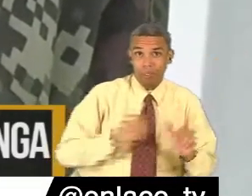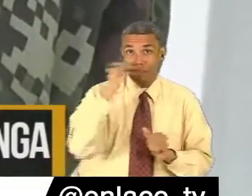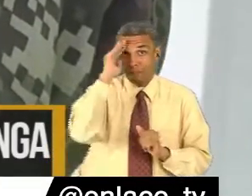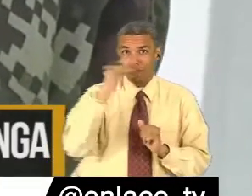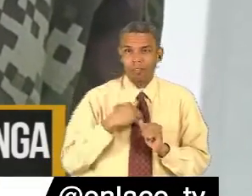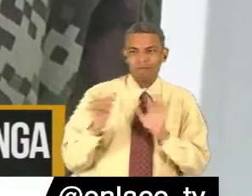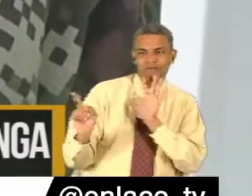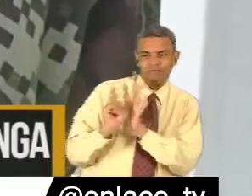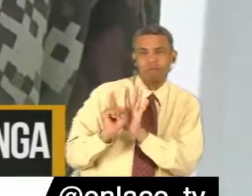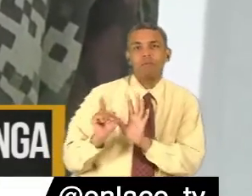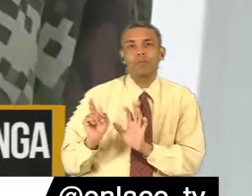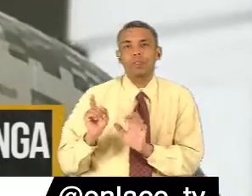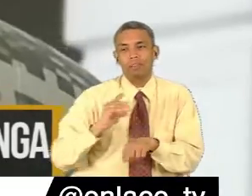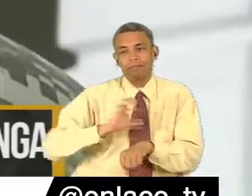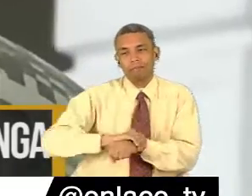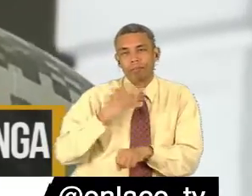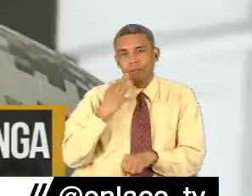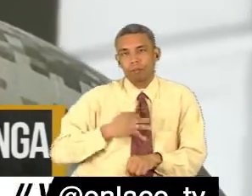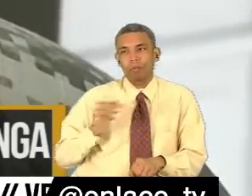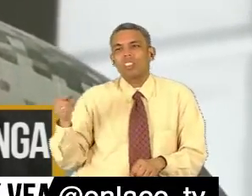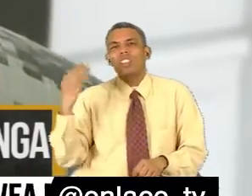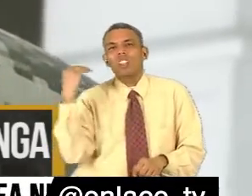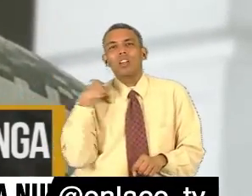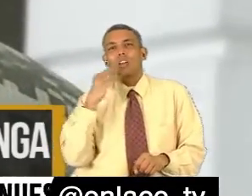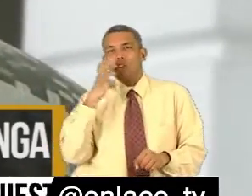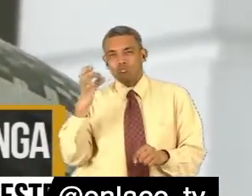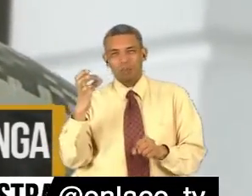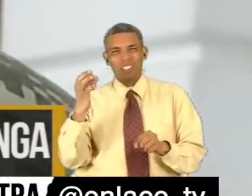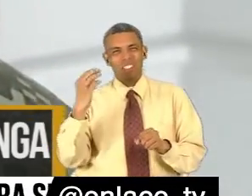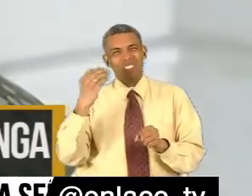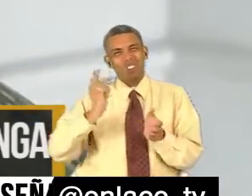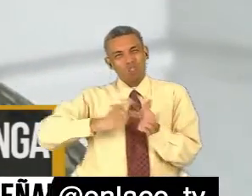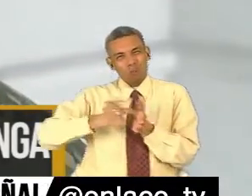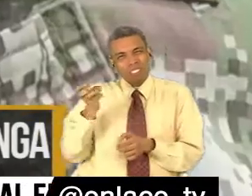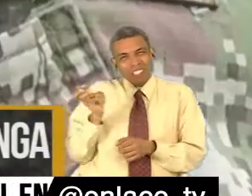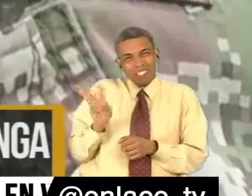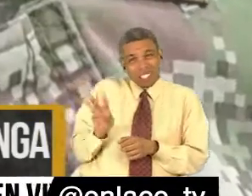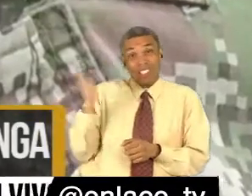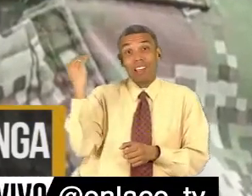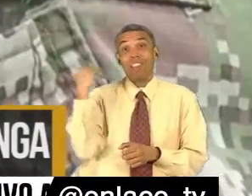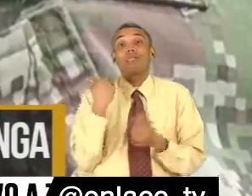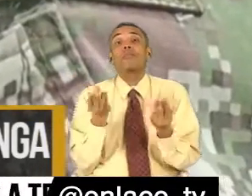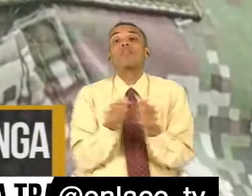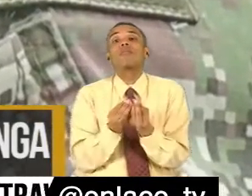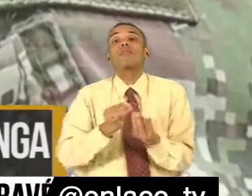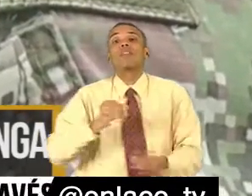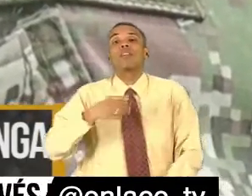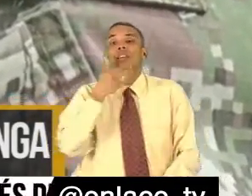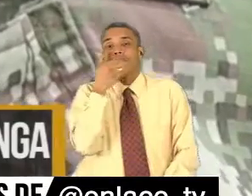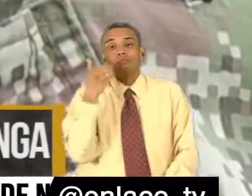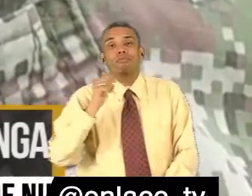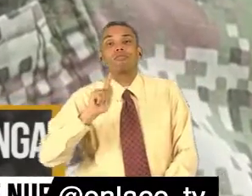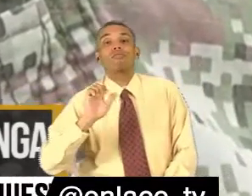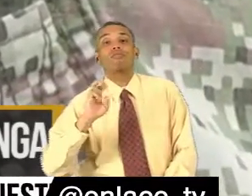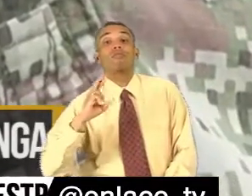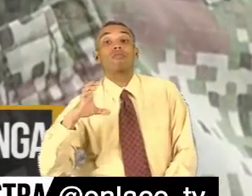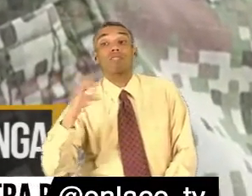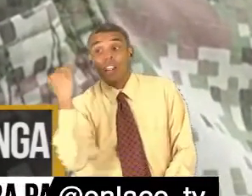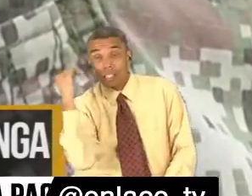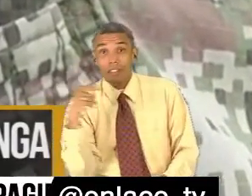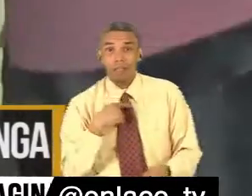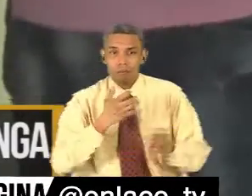habría entregado a funcionarios de la SIJÍN en el Cauca luego de haber hecho parte del Frente 6 de las FARC, con un prontuario de delitos como rebelión,